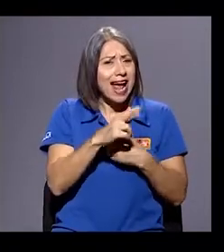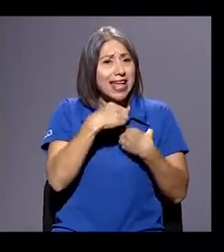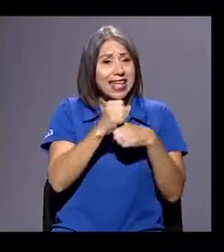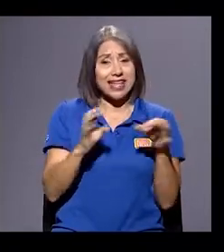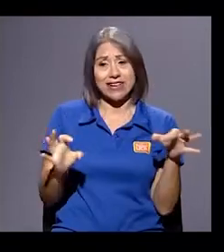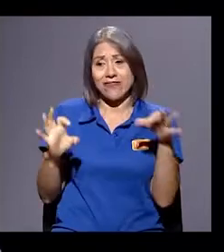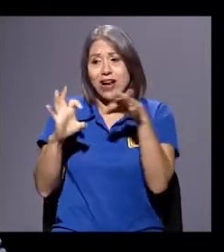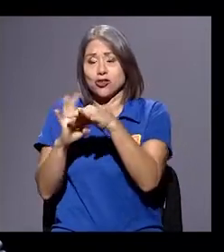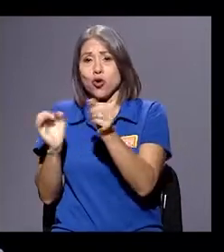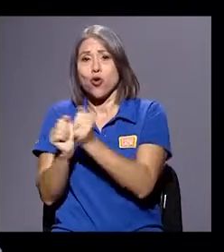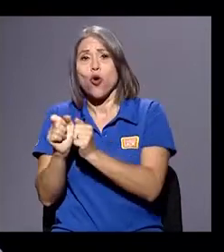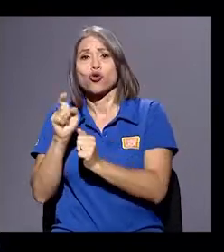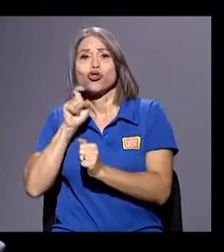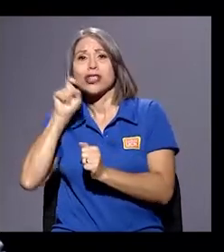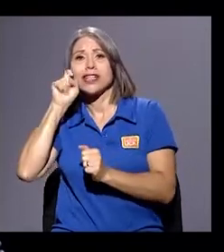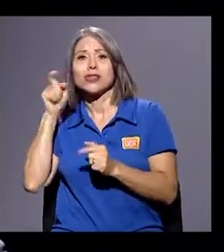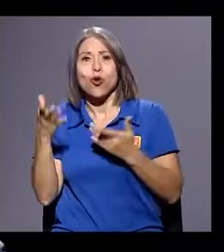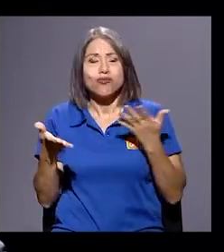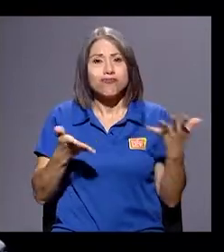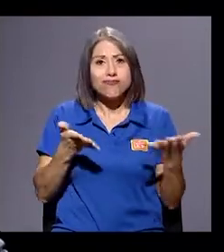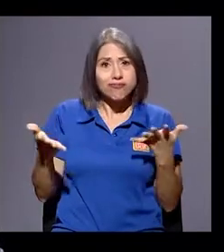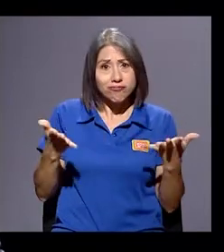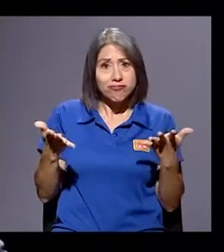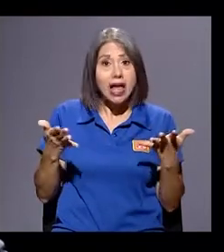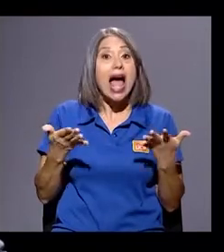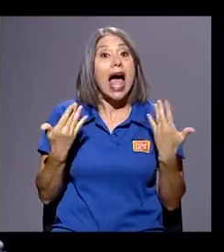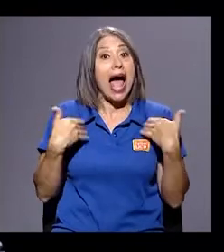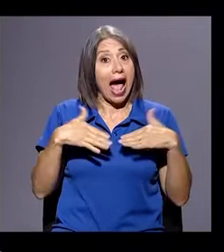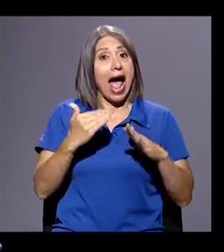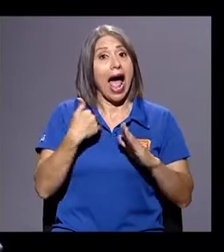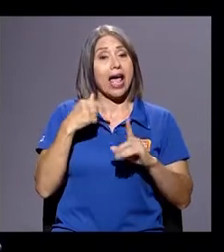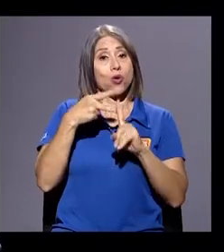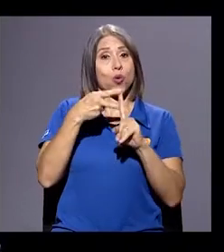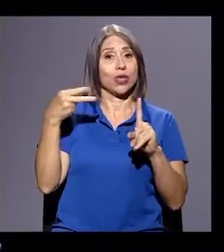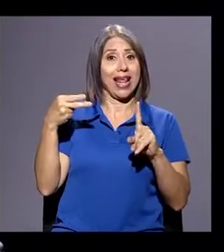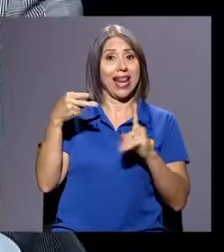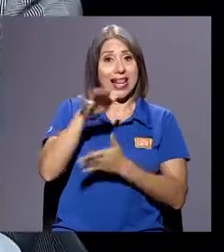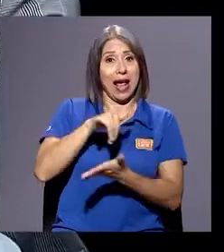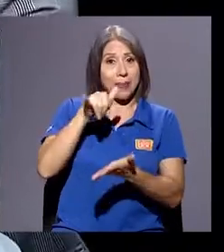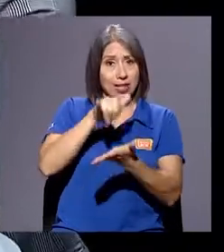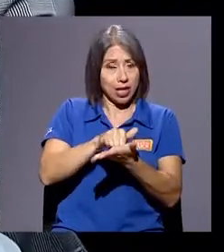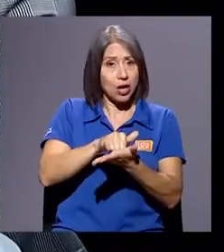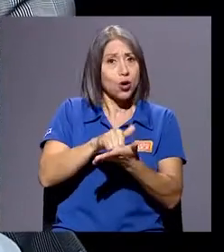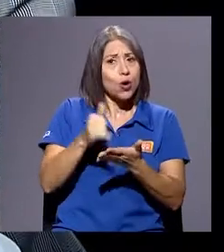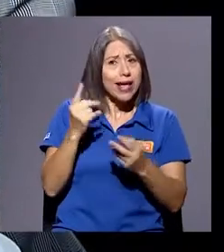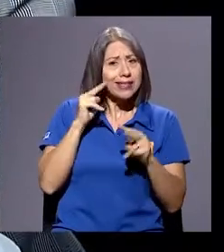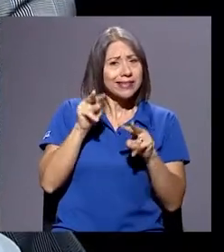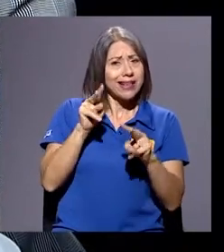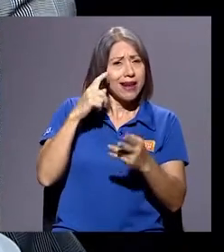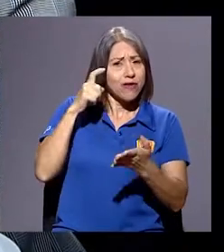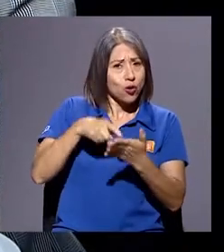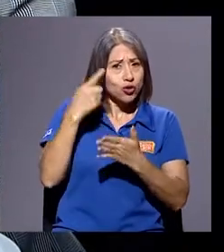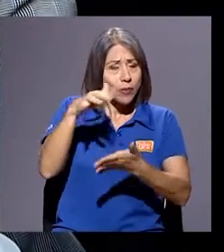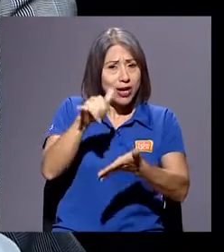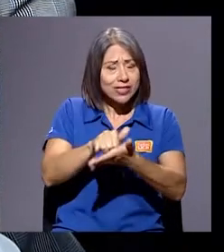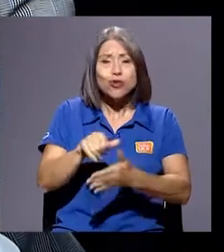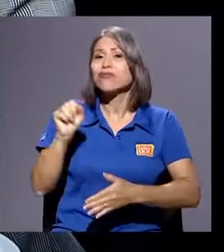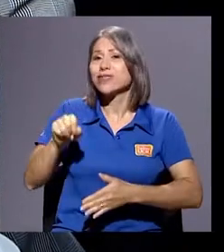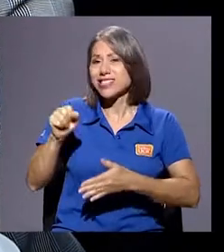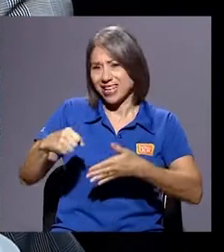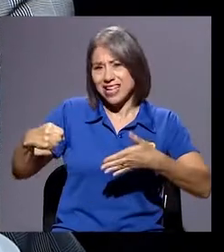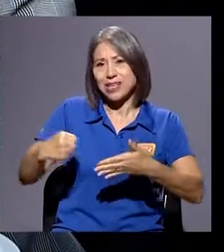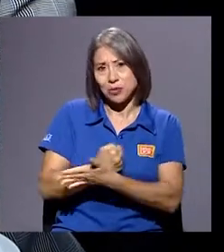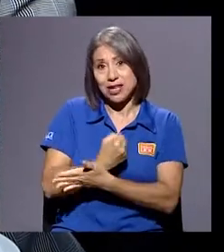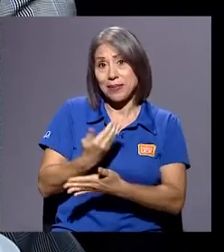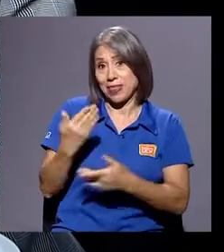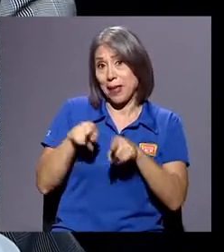y sexo. Inclusive hay un hotel capitalino que se le reconoce por eso. Sí, lastimosamente, y en unas declaraciones que